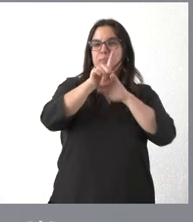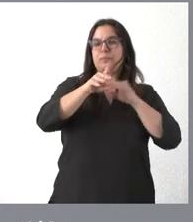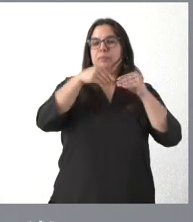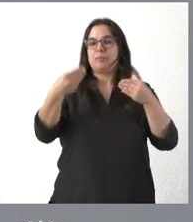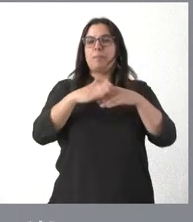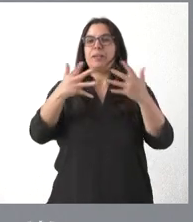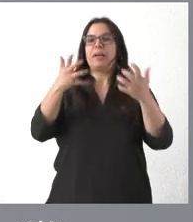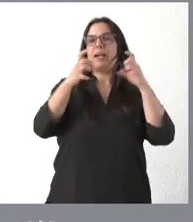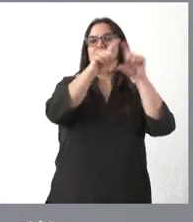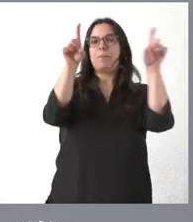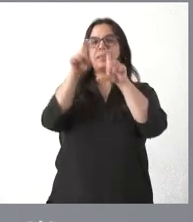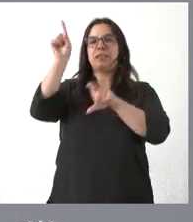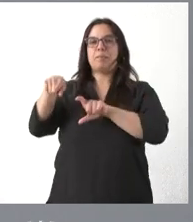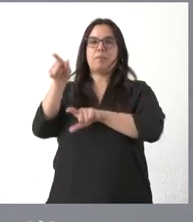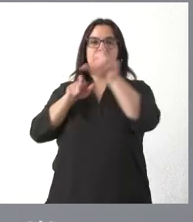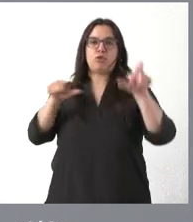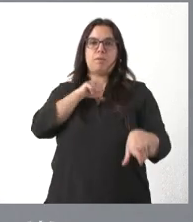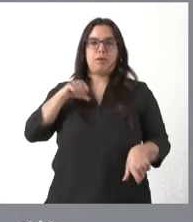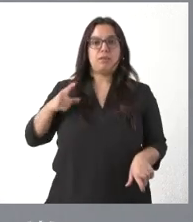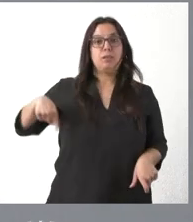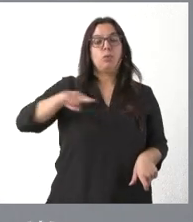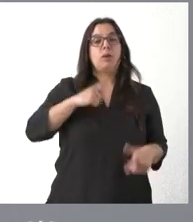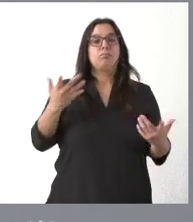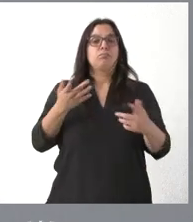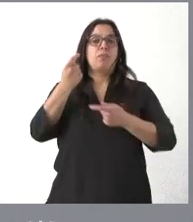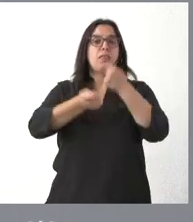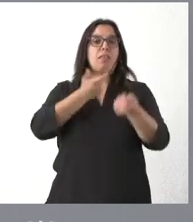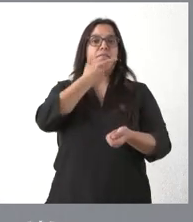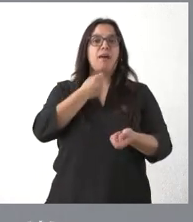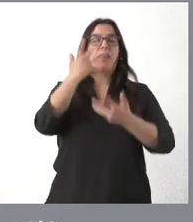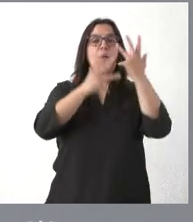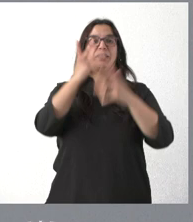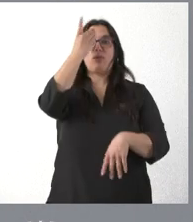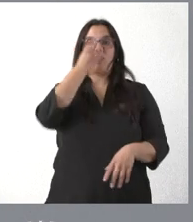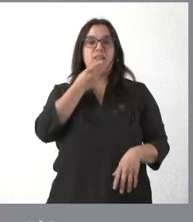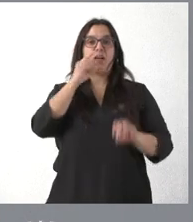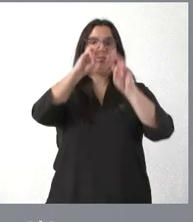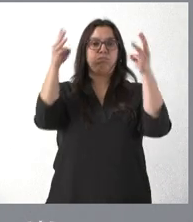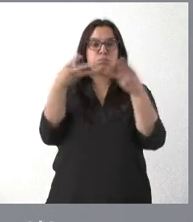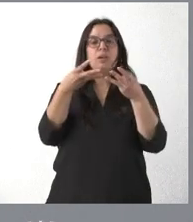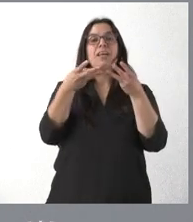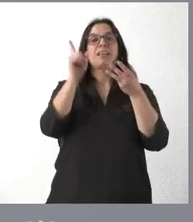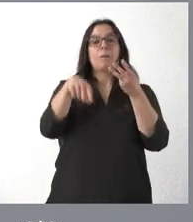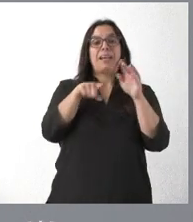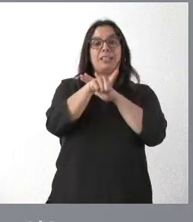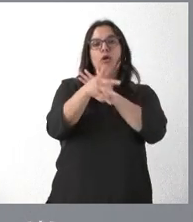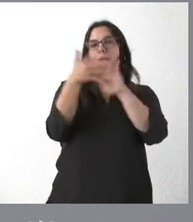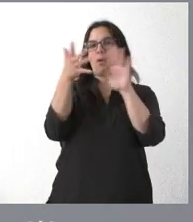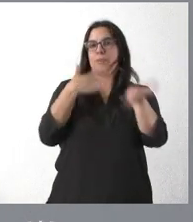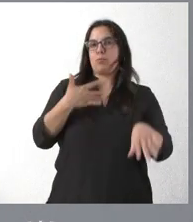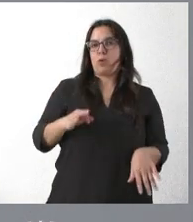empresas y ciudadanos de nuestra comunidad Autónoma y por tanto facilitar la administración digital para los mismos y sobre todo agilizar los trámites